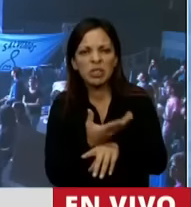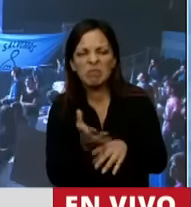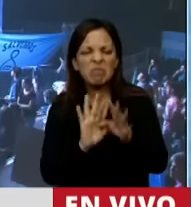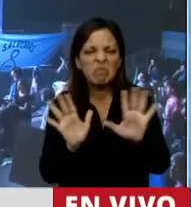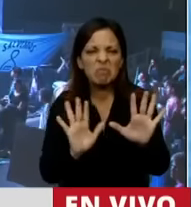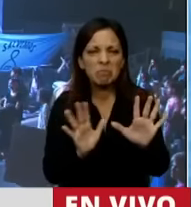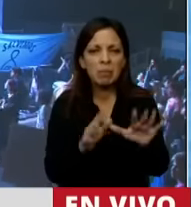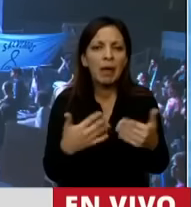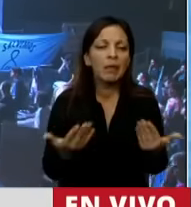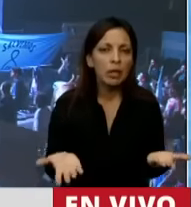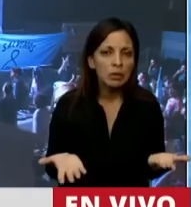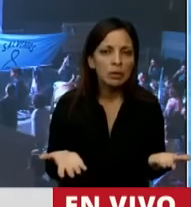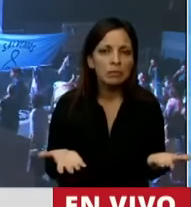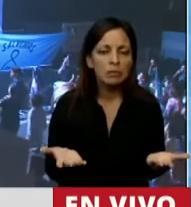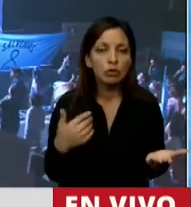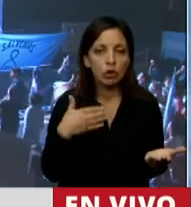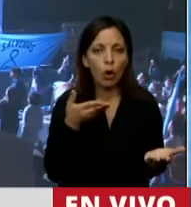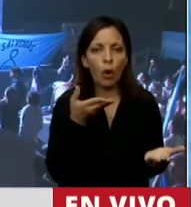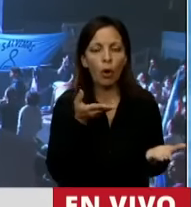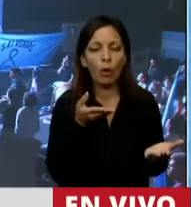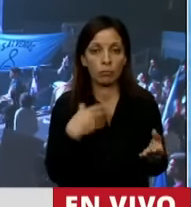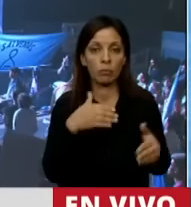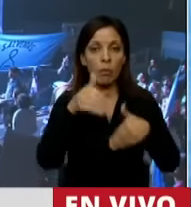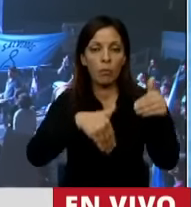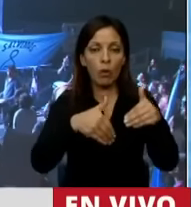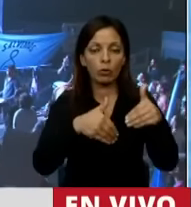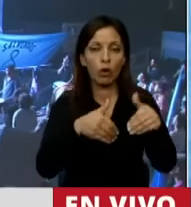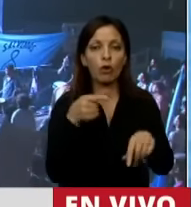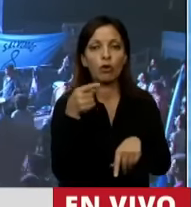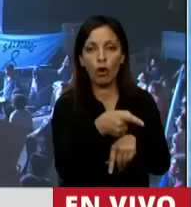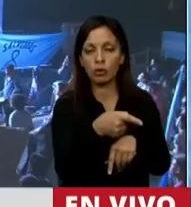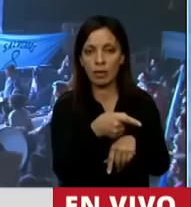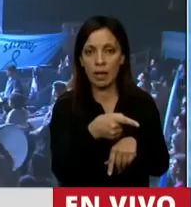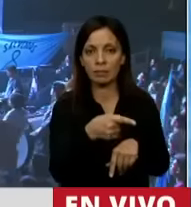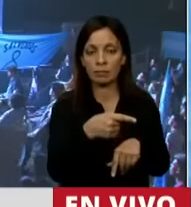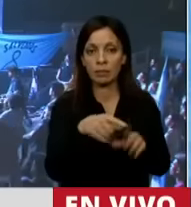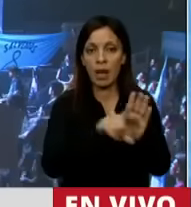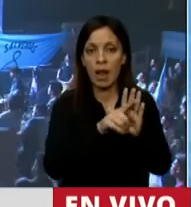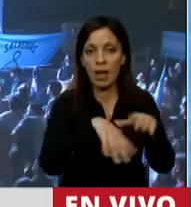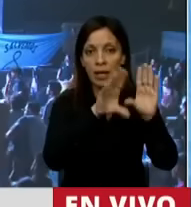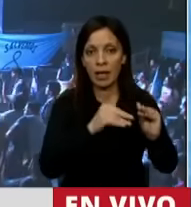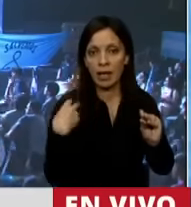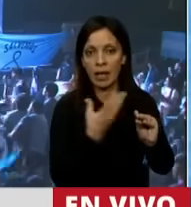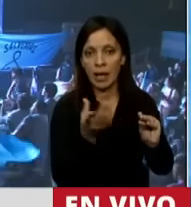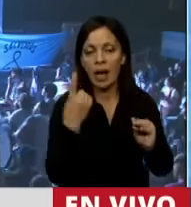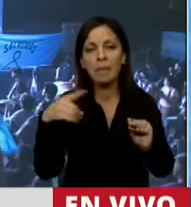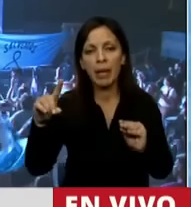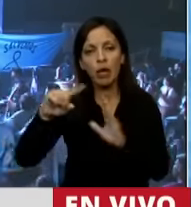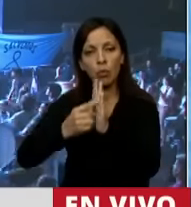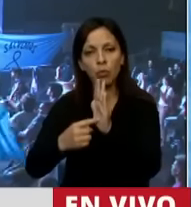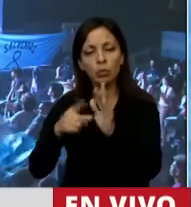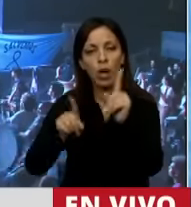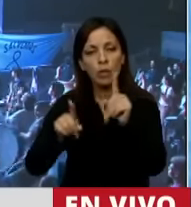consecuencia, voy a votar en contra de la ley en general, pero voto afirmativamente y acompaño en